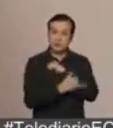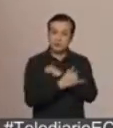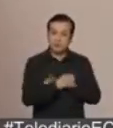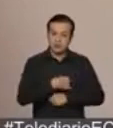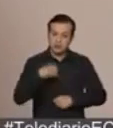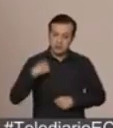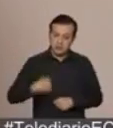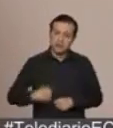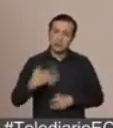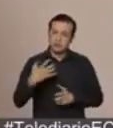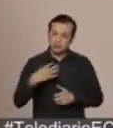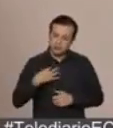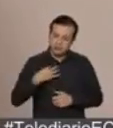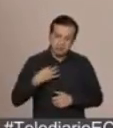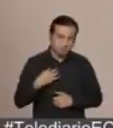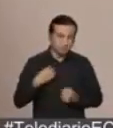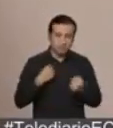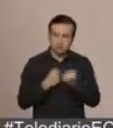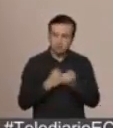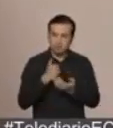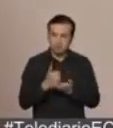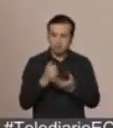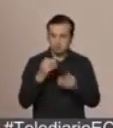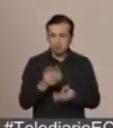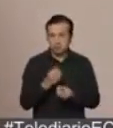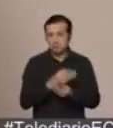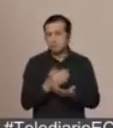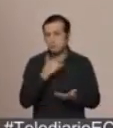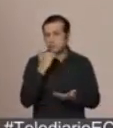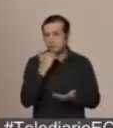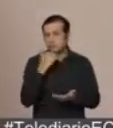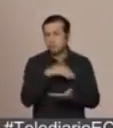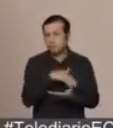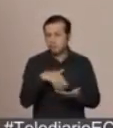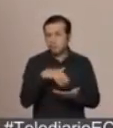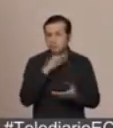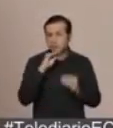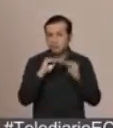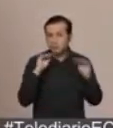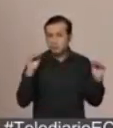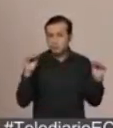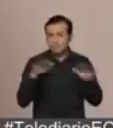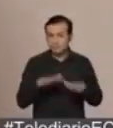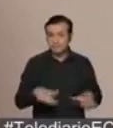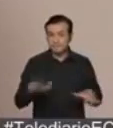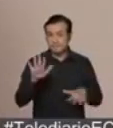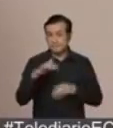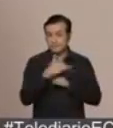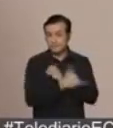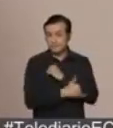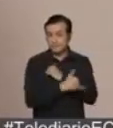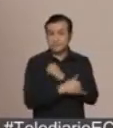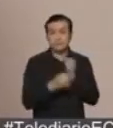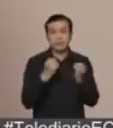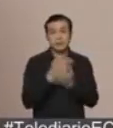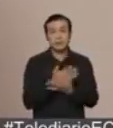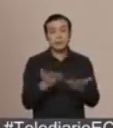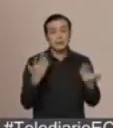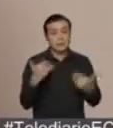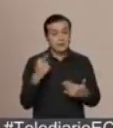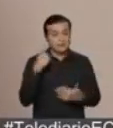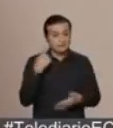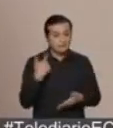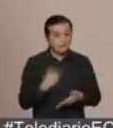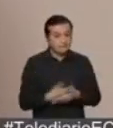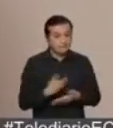voluntad para poder resolver cualquier duda respecto a la información que tenga el país, que tenga la aduana, para que se pueda